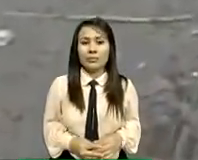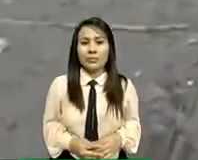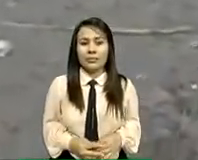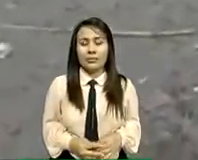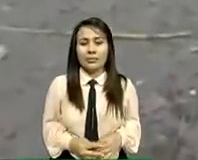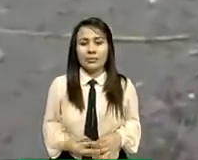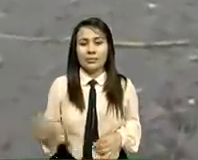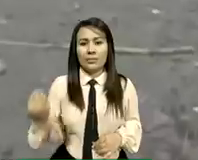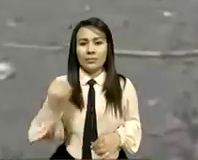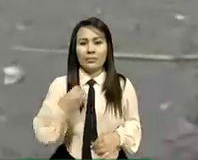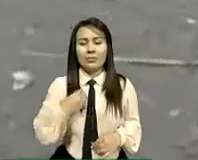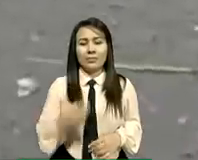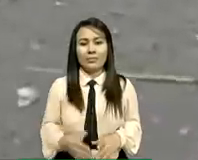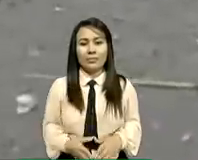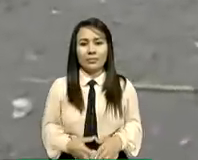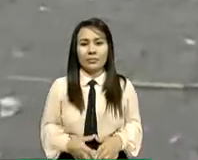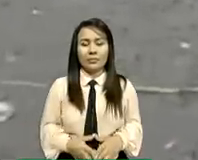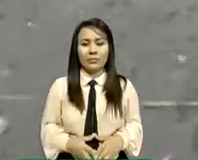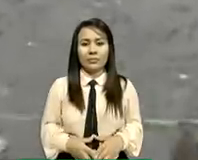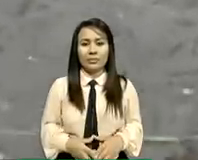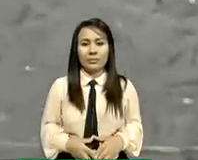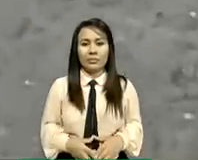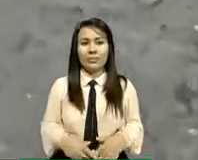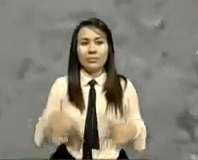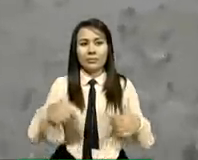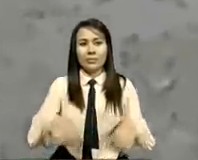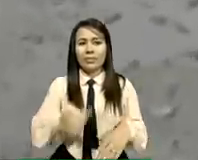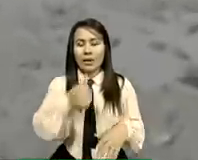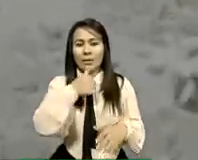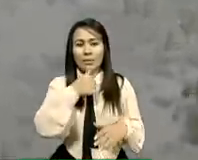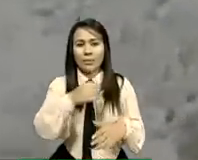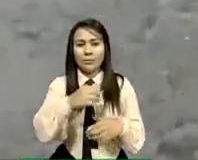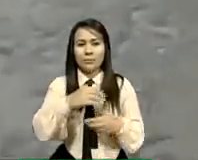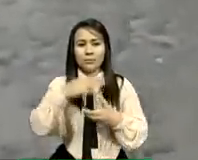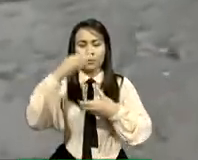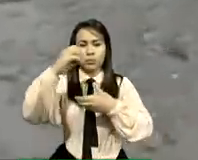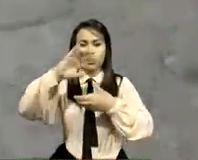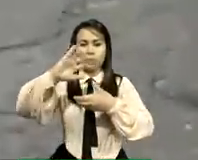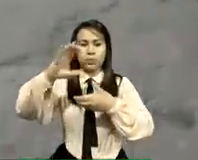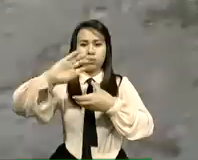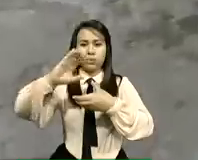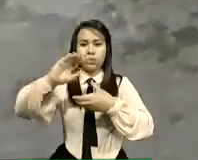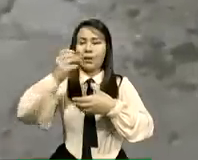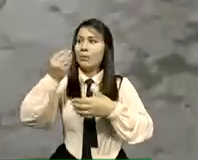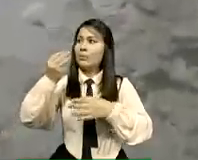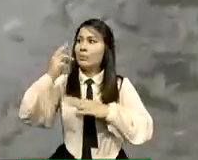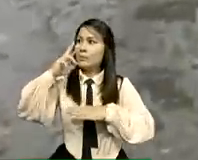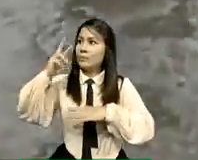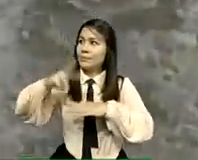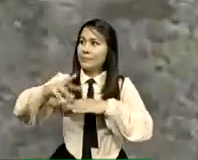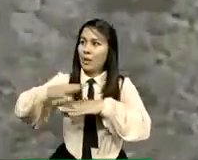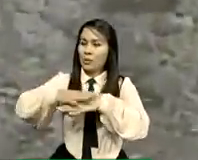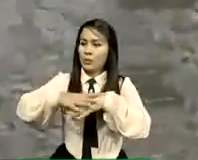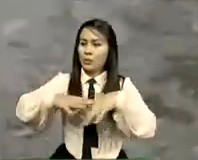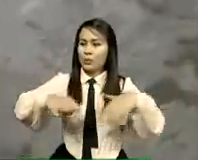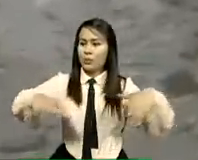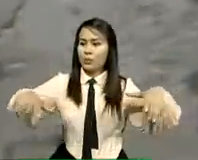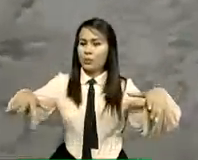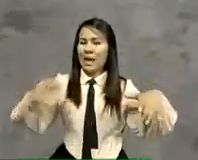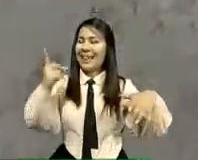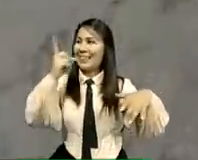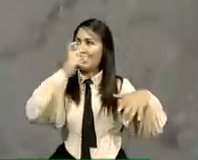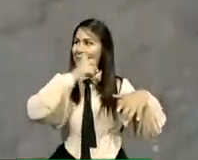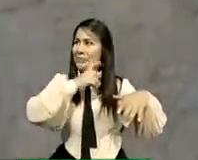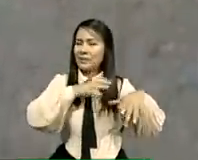la presencia de agua empozada, agua en las canaletas por acá, como lo podemos apreciar, que está